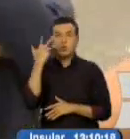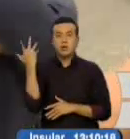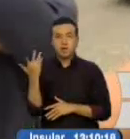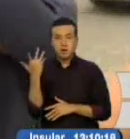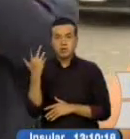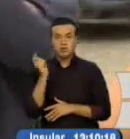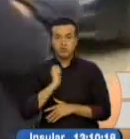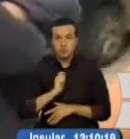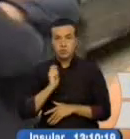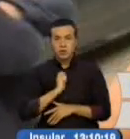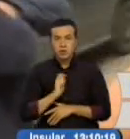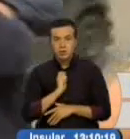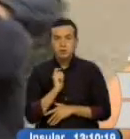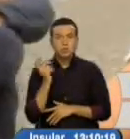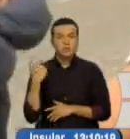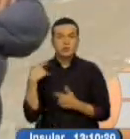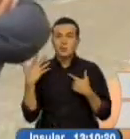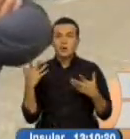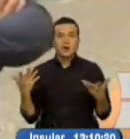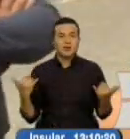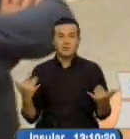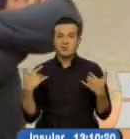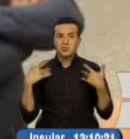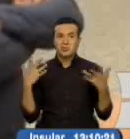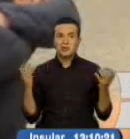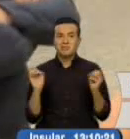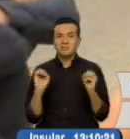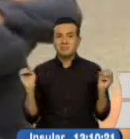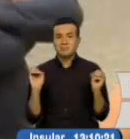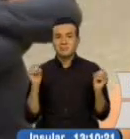este sueldo y no tenemos ahorita respuestas que